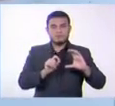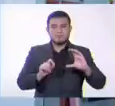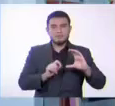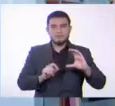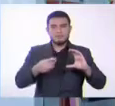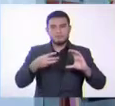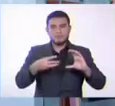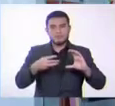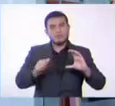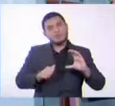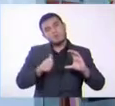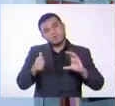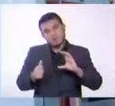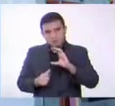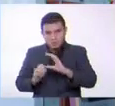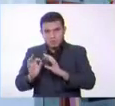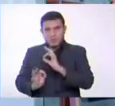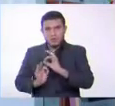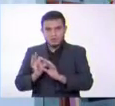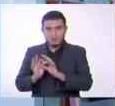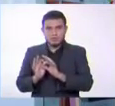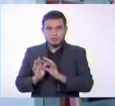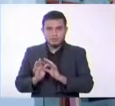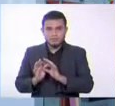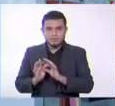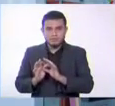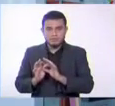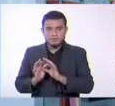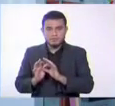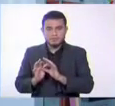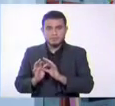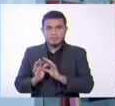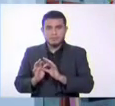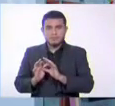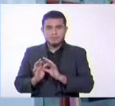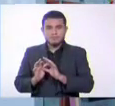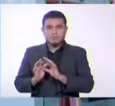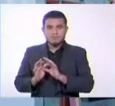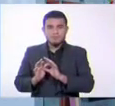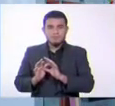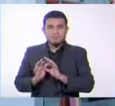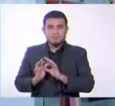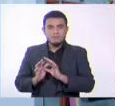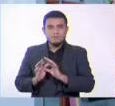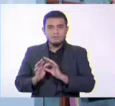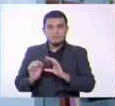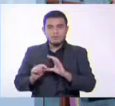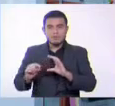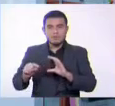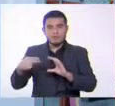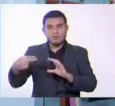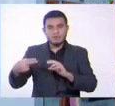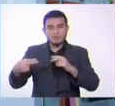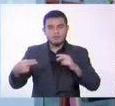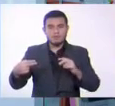con otro átomo de carbono. Y los hidrógenos se encuentran en los extremos.